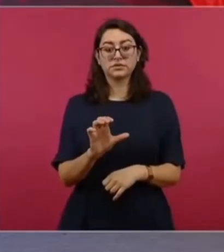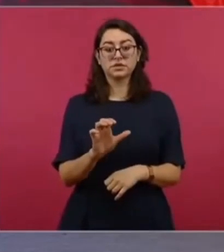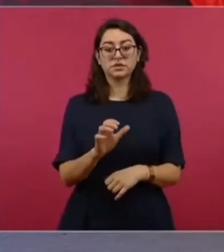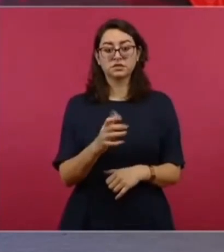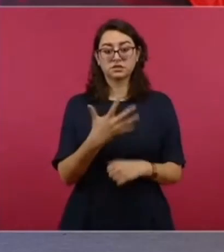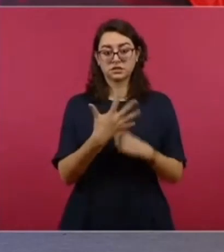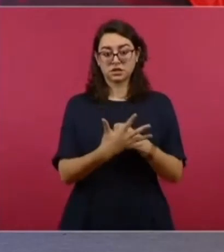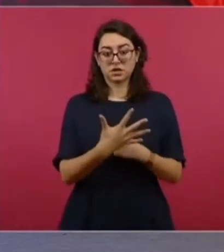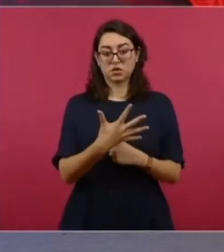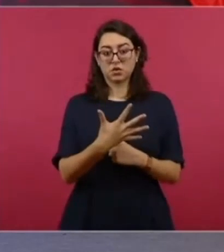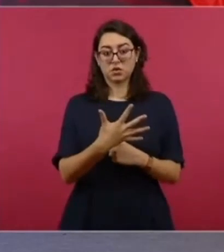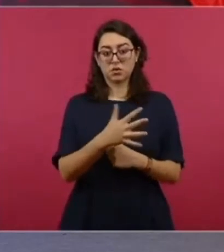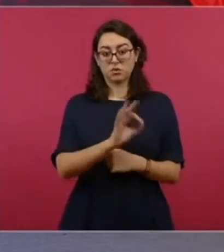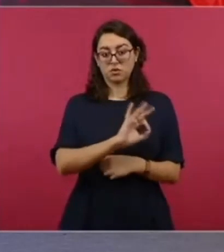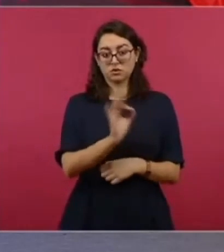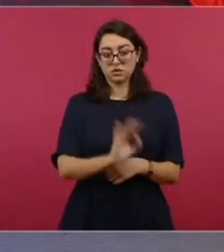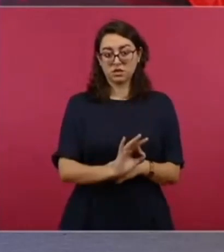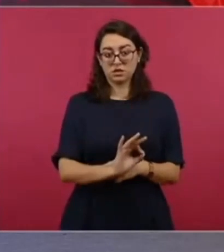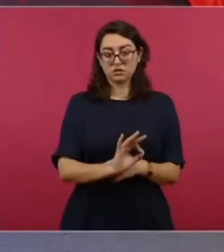preferencia bruta 5,